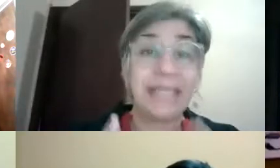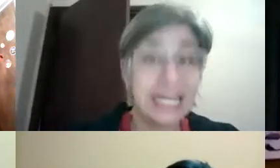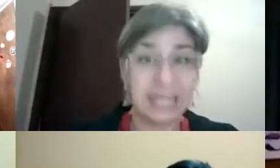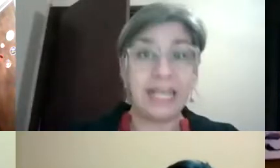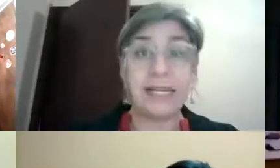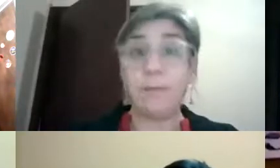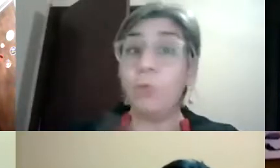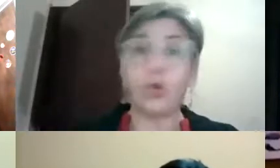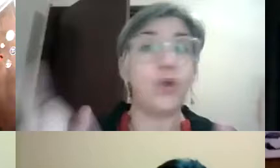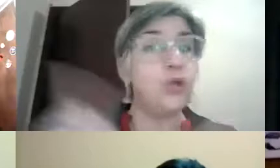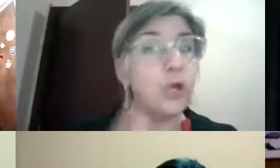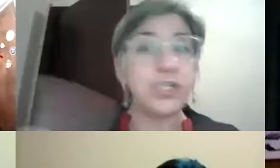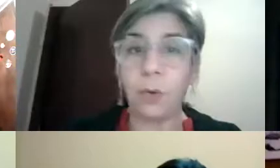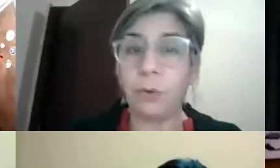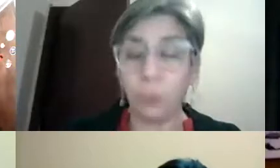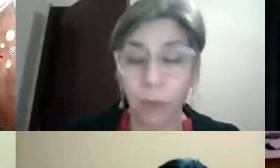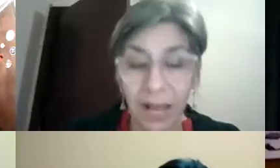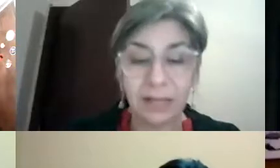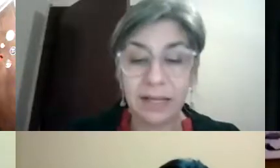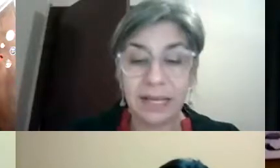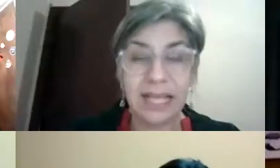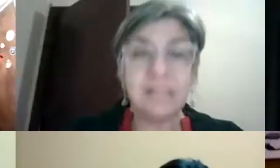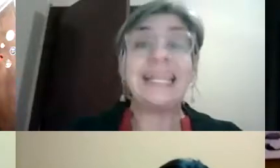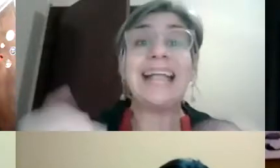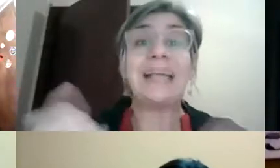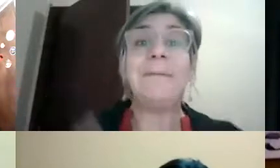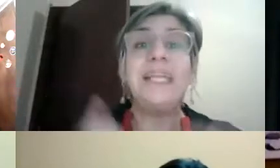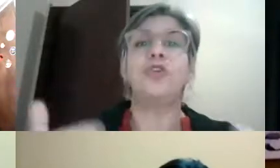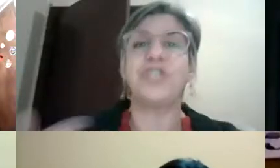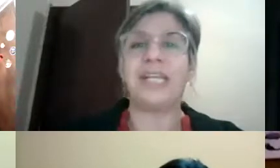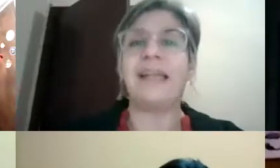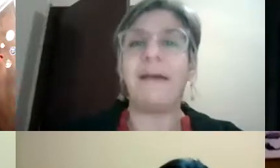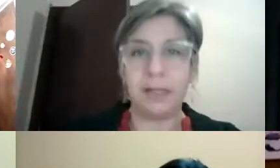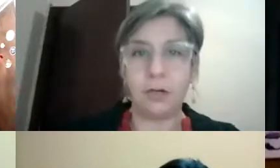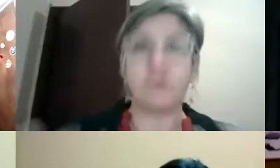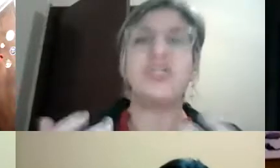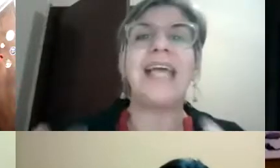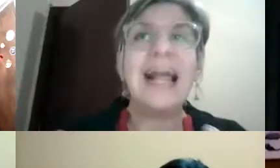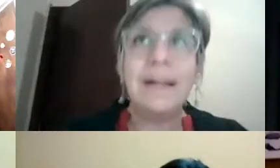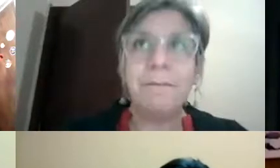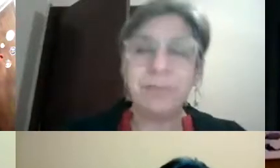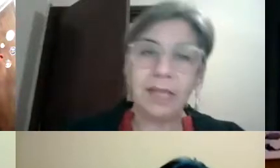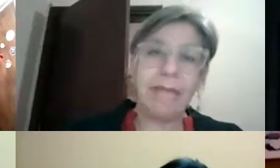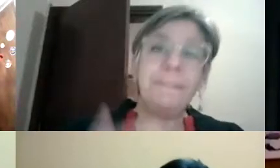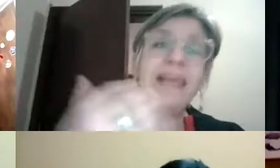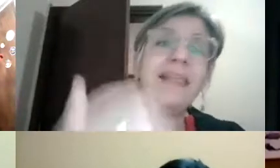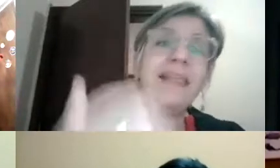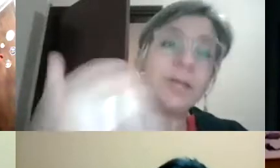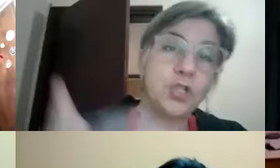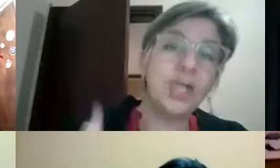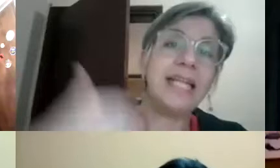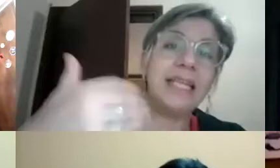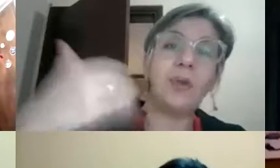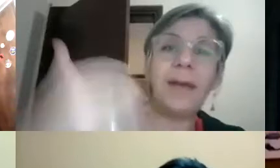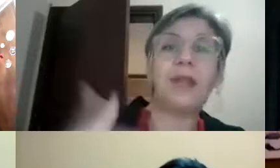para VIH en el mundo, no llegó a Uruguay, es tratamiento inyectable. O sea, en vez de que